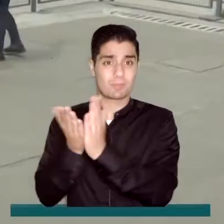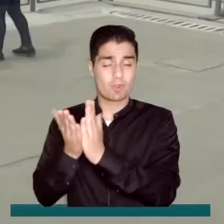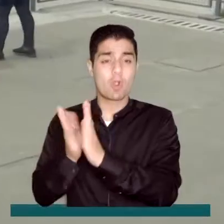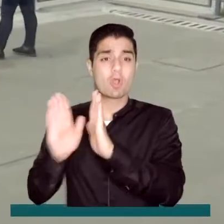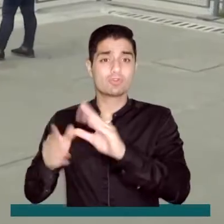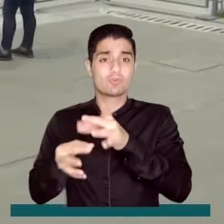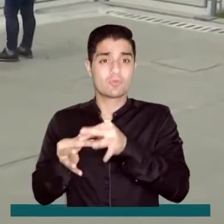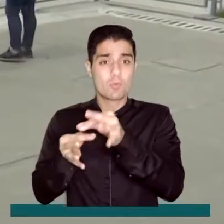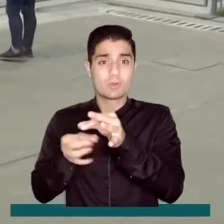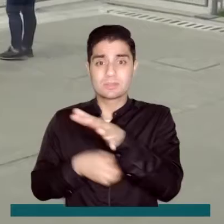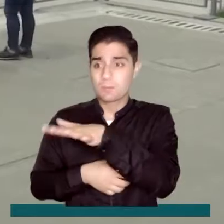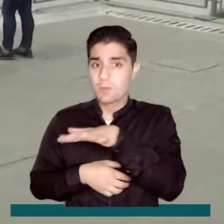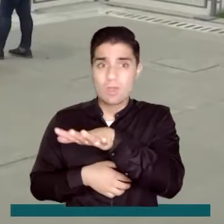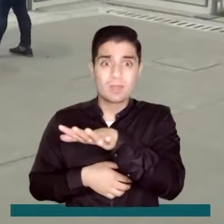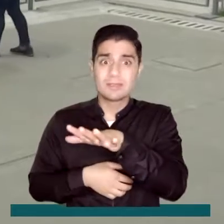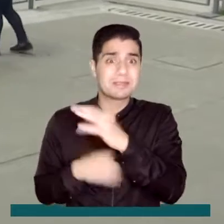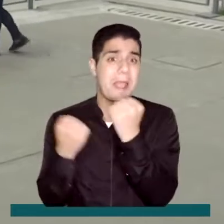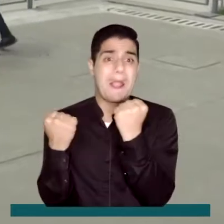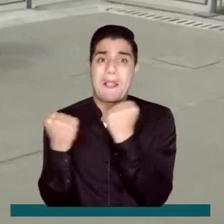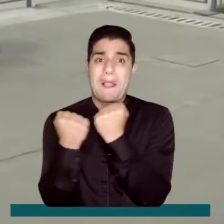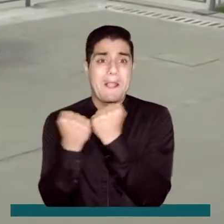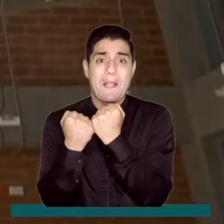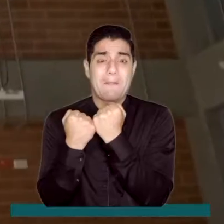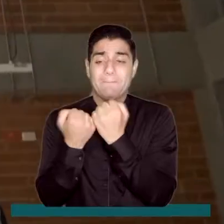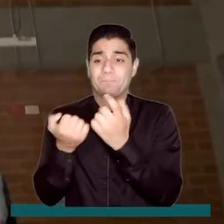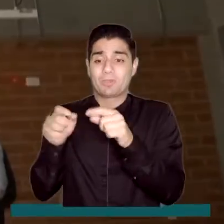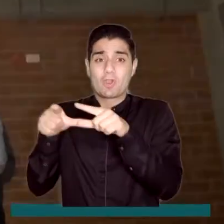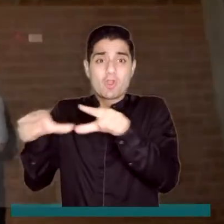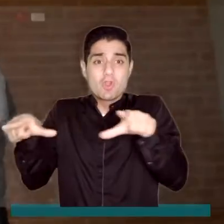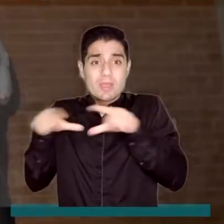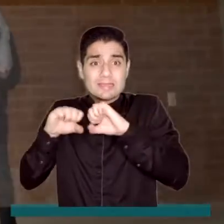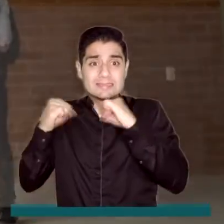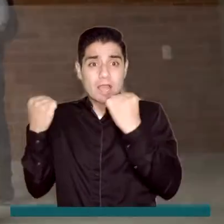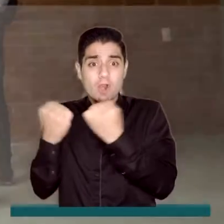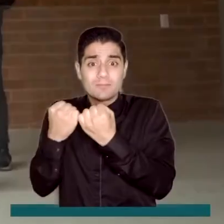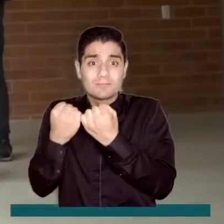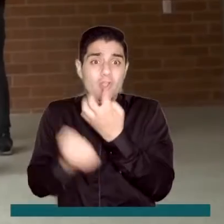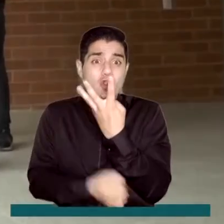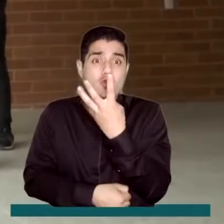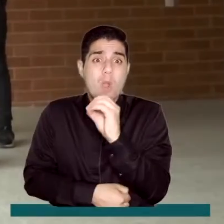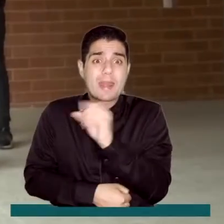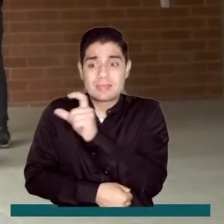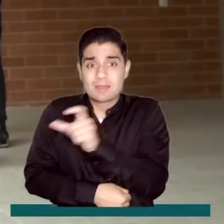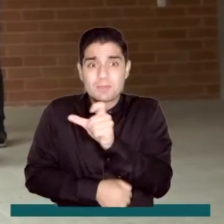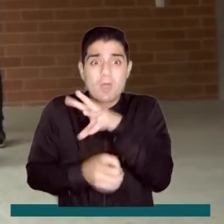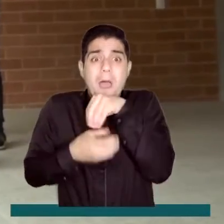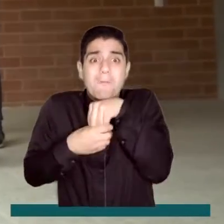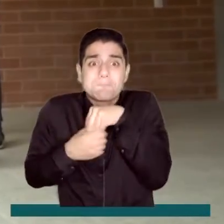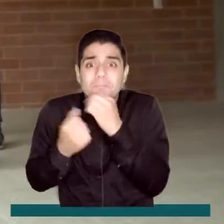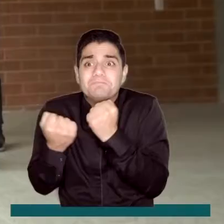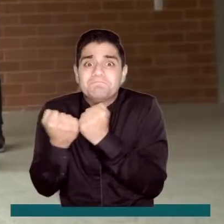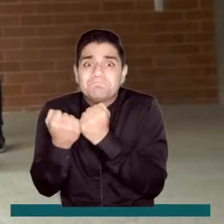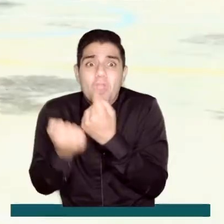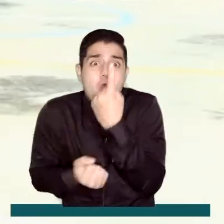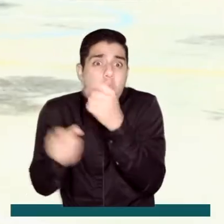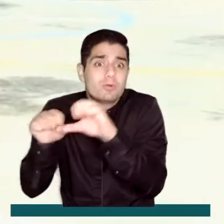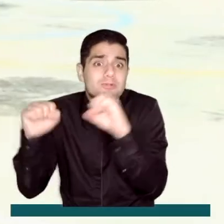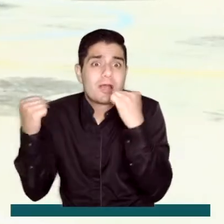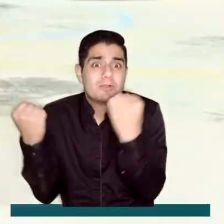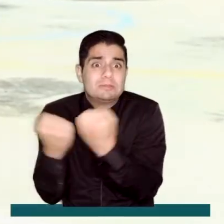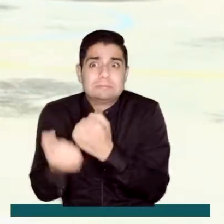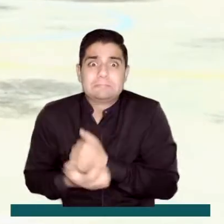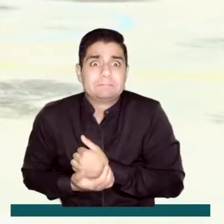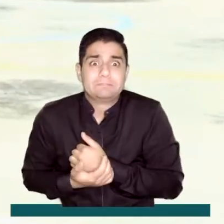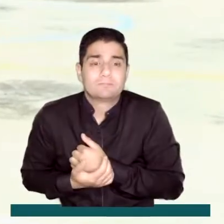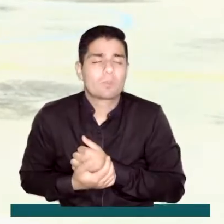estudiantes en los salones se había vuelto una constante hasta 35 o 40 jóvenes recibían clases en un mismo salón es chévere